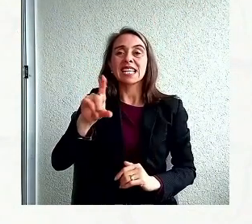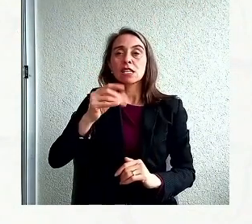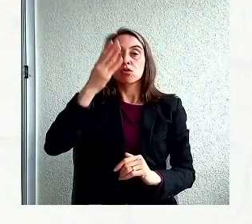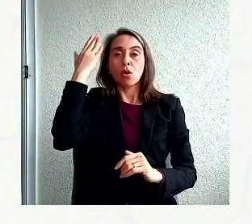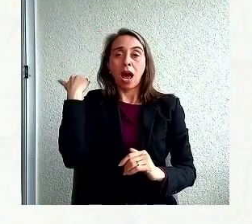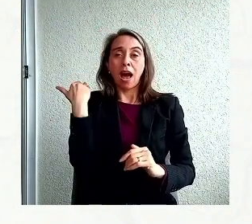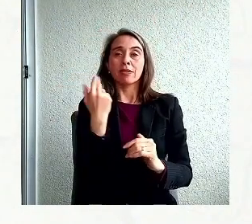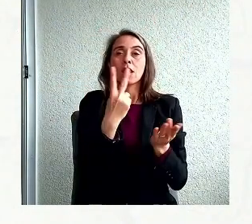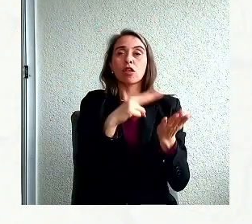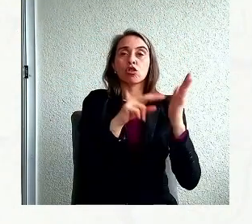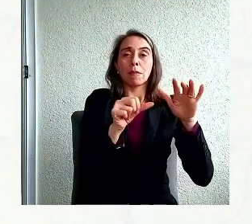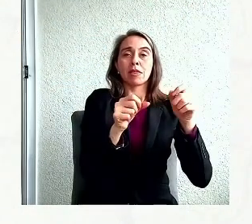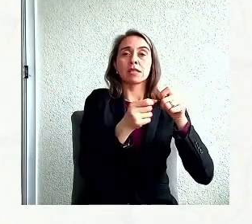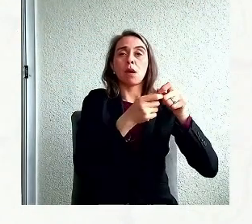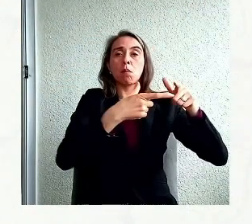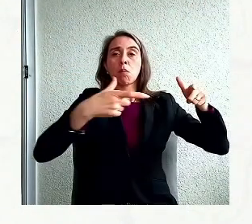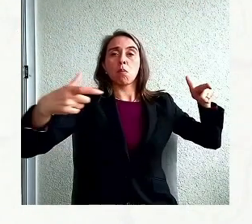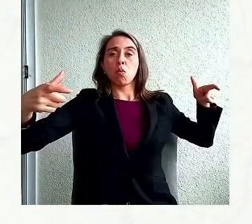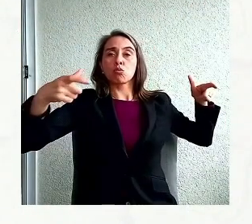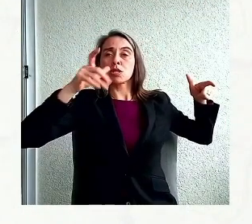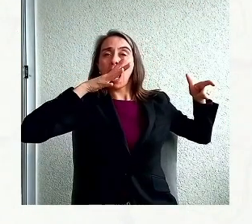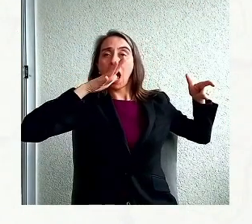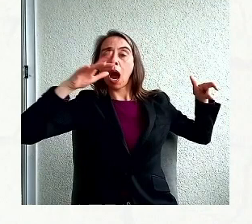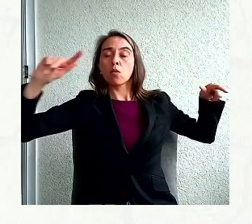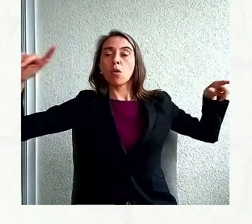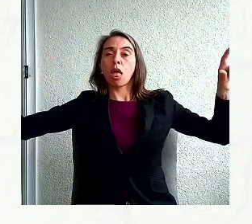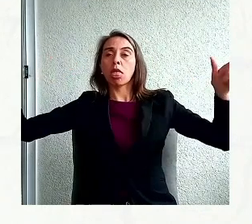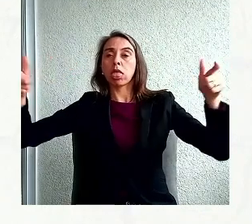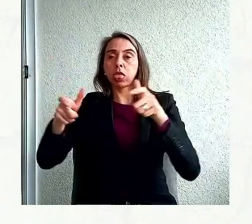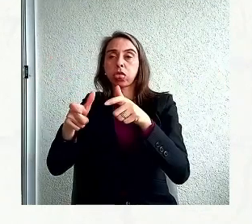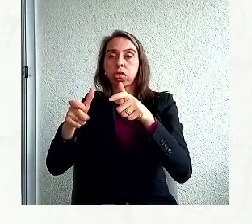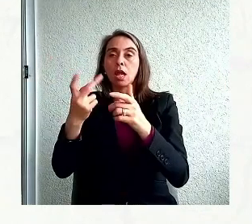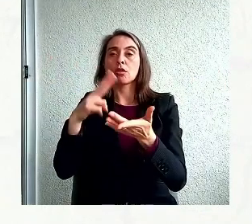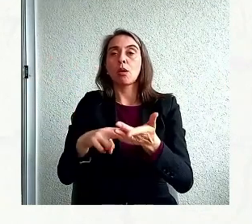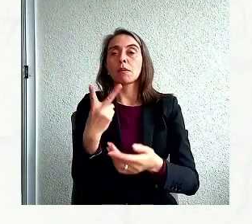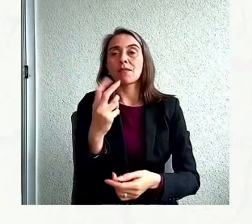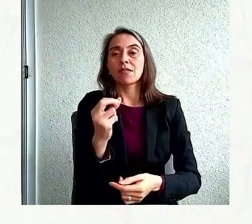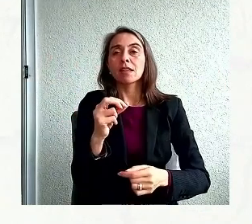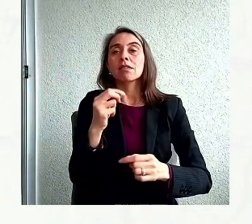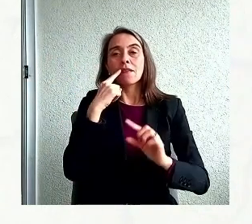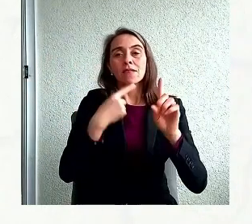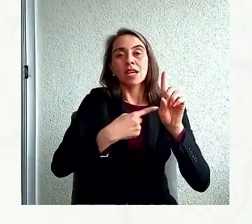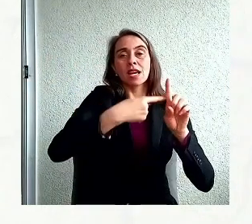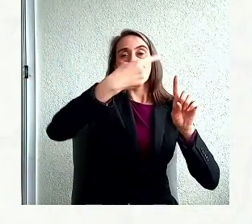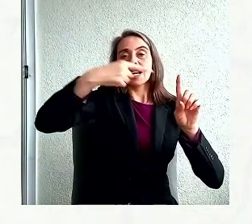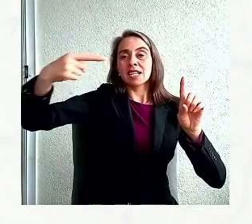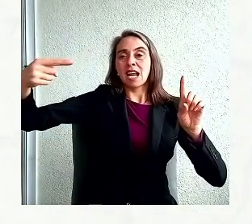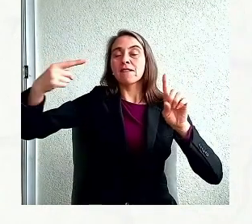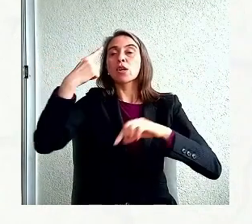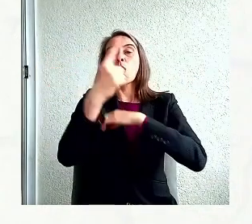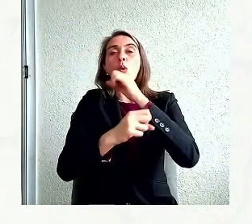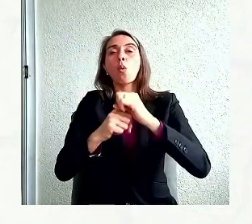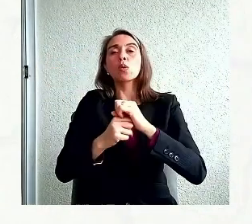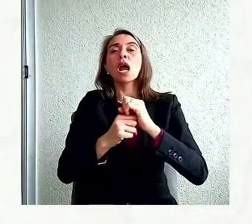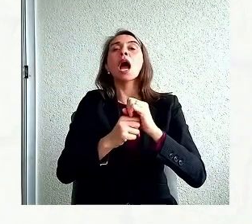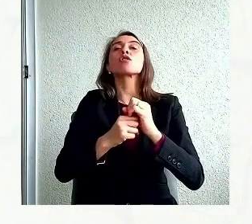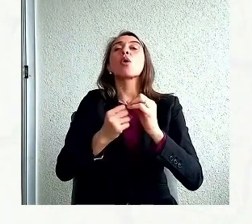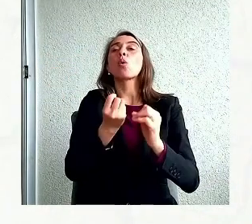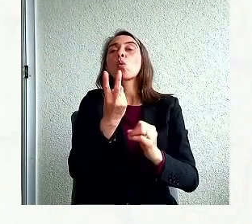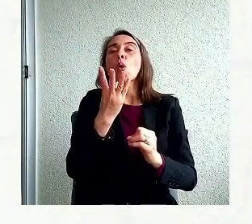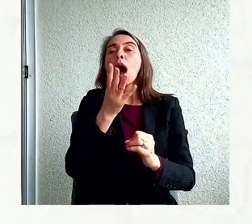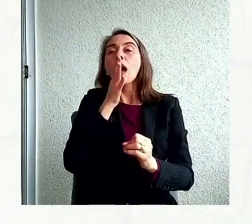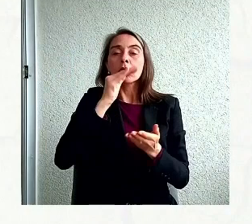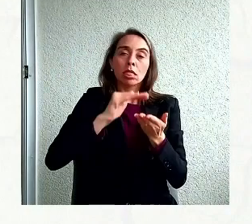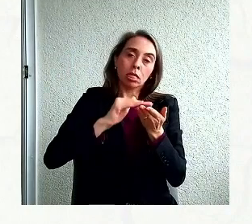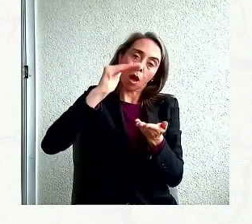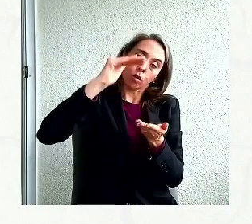los últimos 20 años ha variado desde 1.100 milímetros acumulados hasta 100, es un factor 10. En el caso de las temperaturas